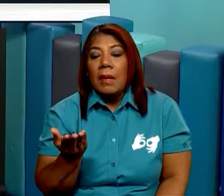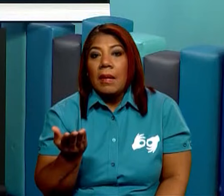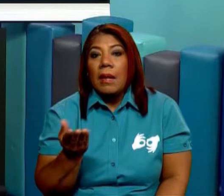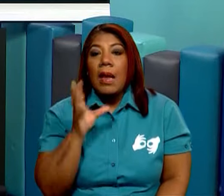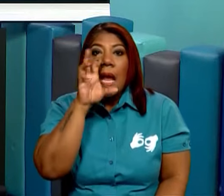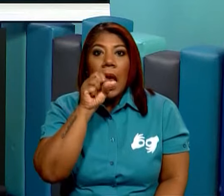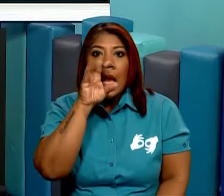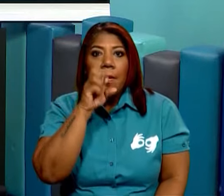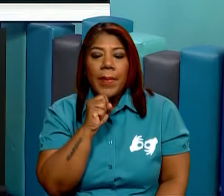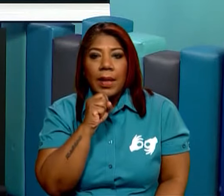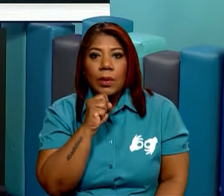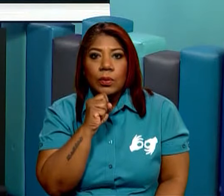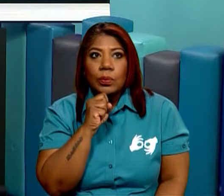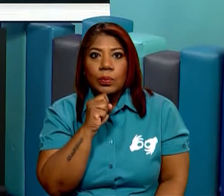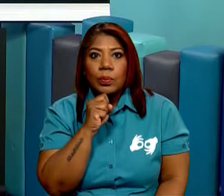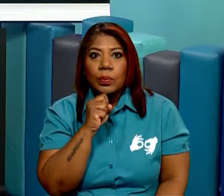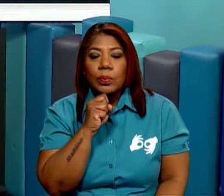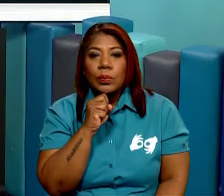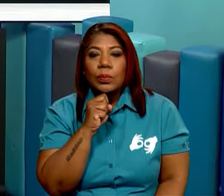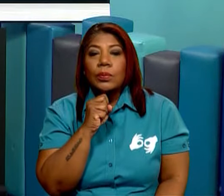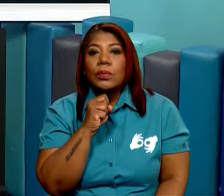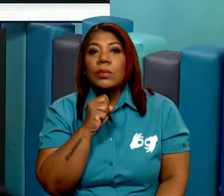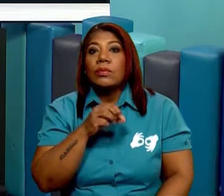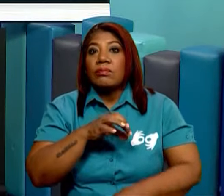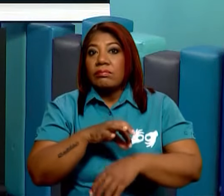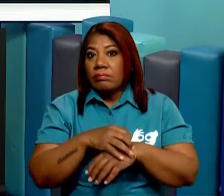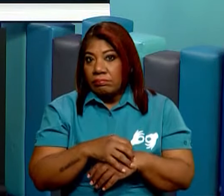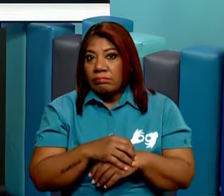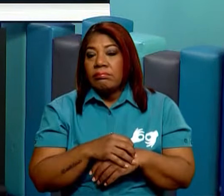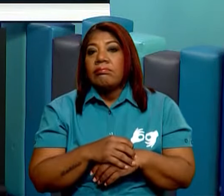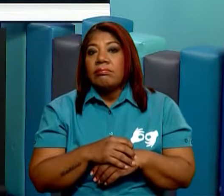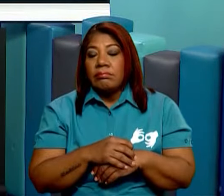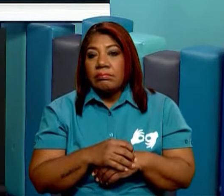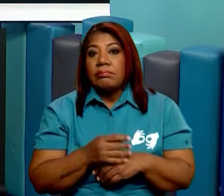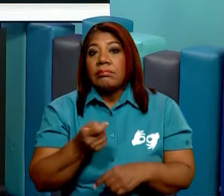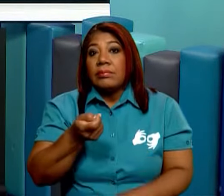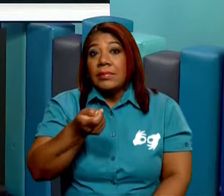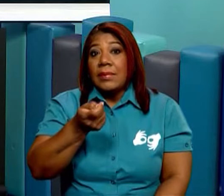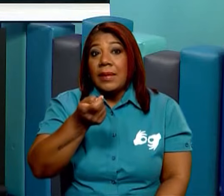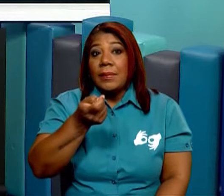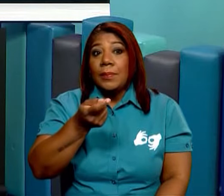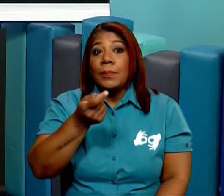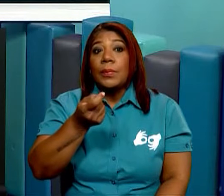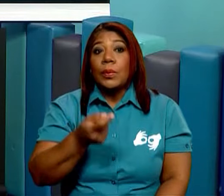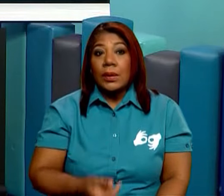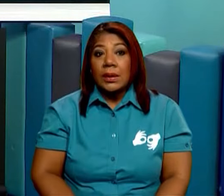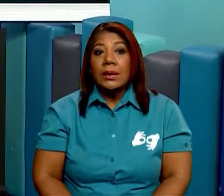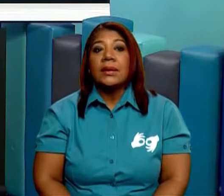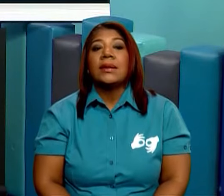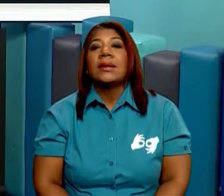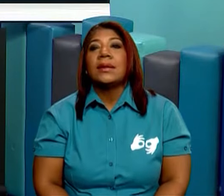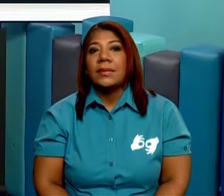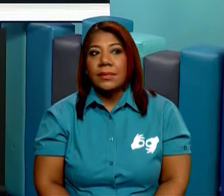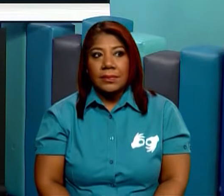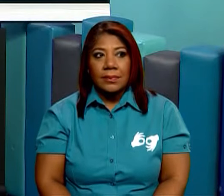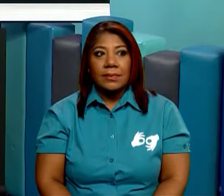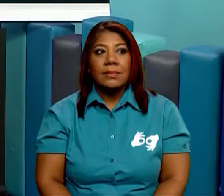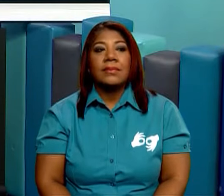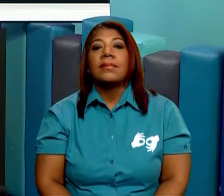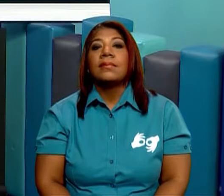perro? Ah, los huesos, sí. Ah, las piedritas, las bolitas, sí, eso. ¿Qué más? El